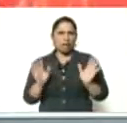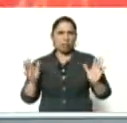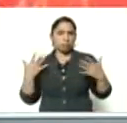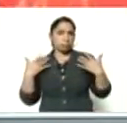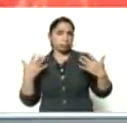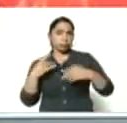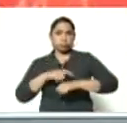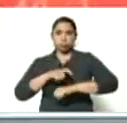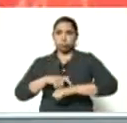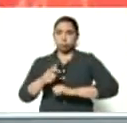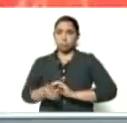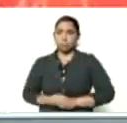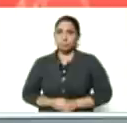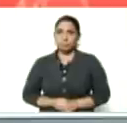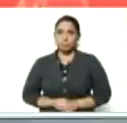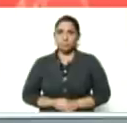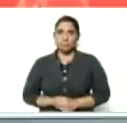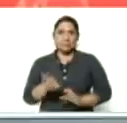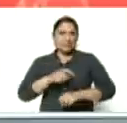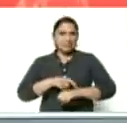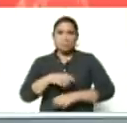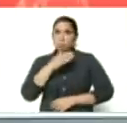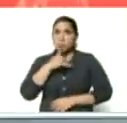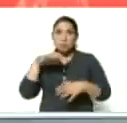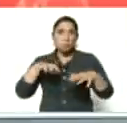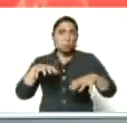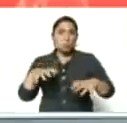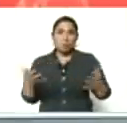calor, no son tiempos de lluvia.